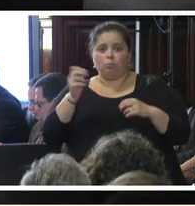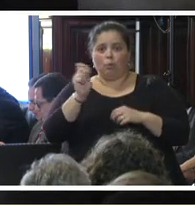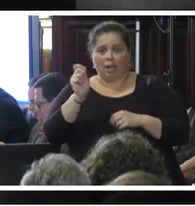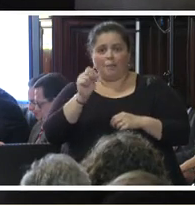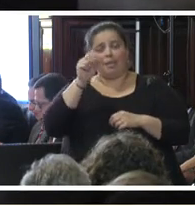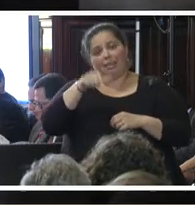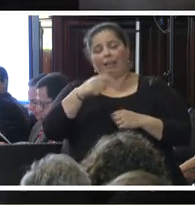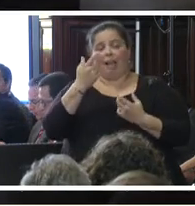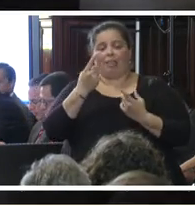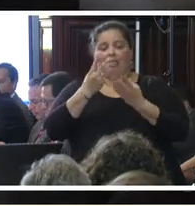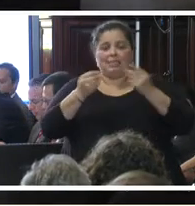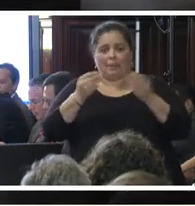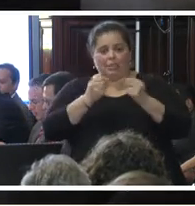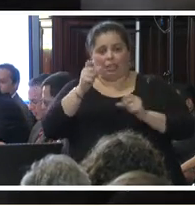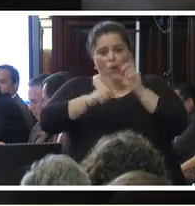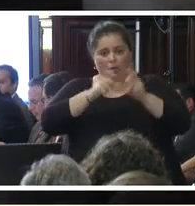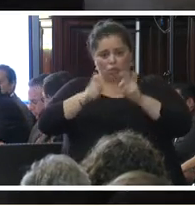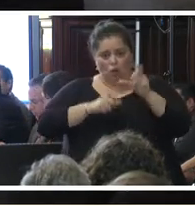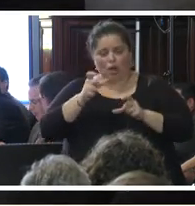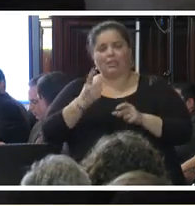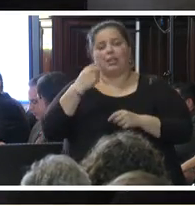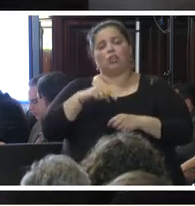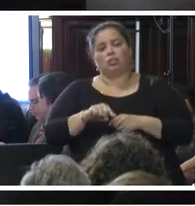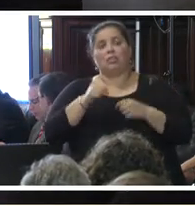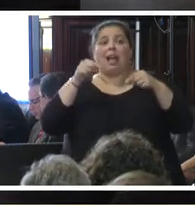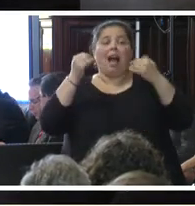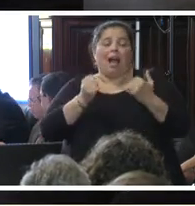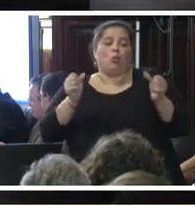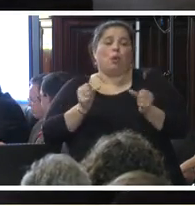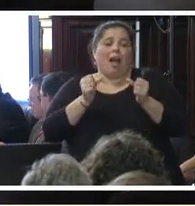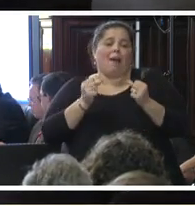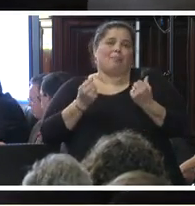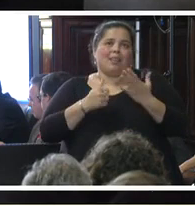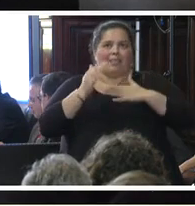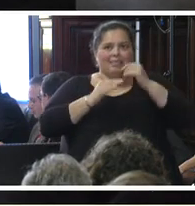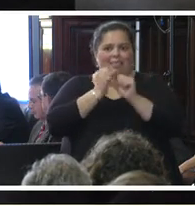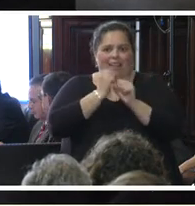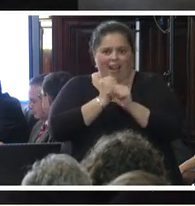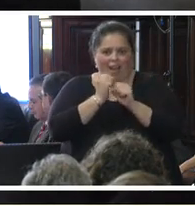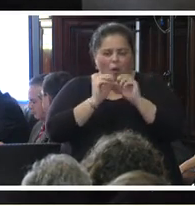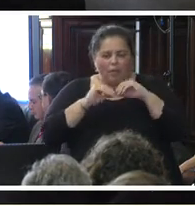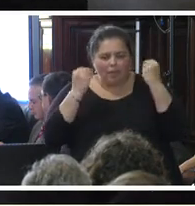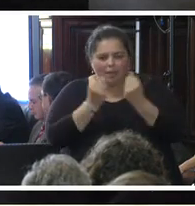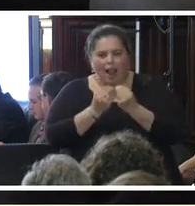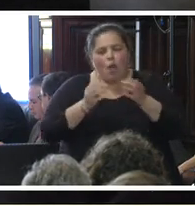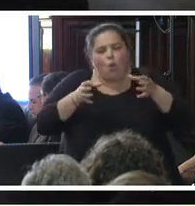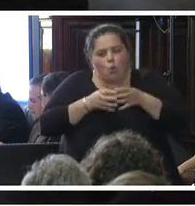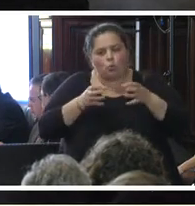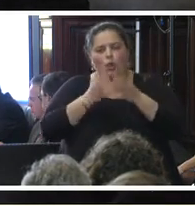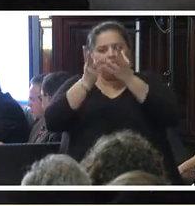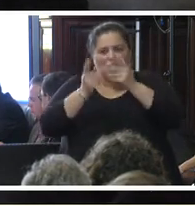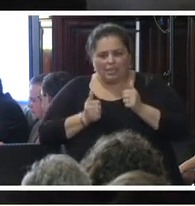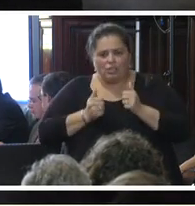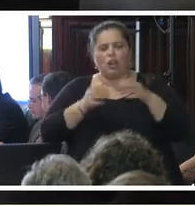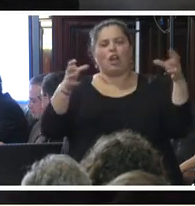desaparición de personas en la entidad y por ello creó una estrategia integral con las organizaciones, los colectivos, la